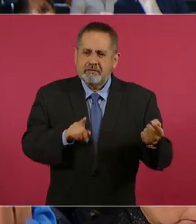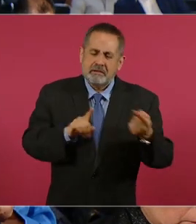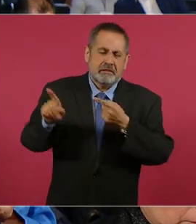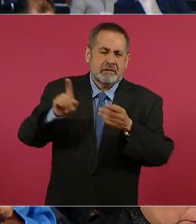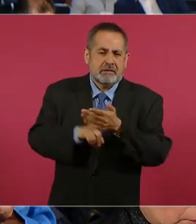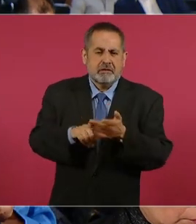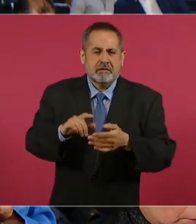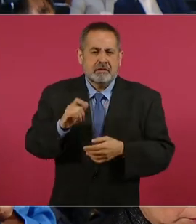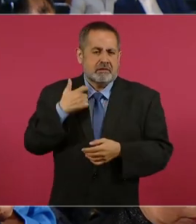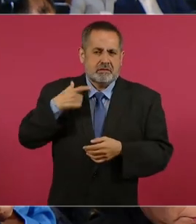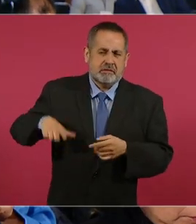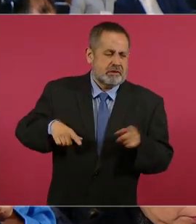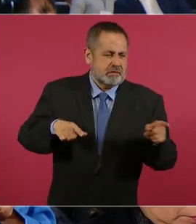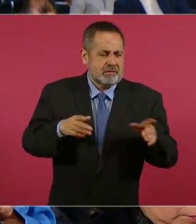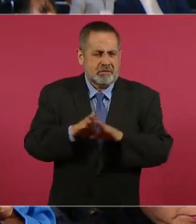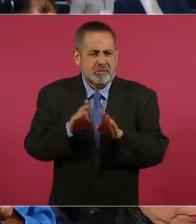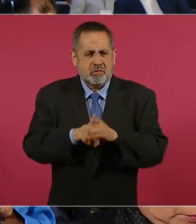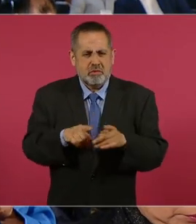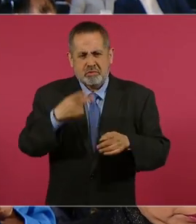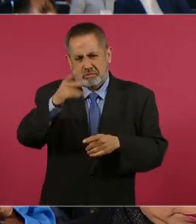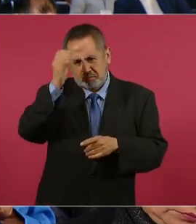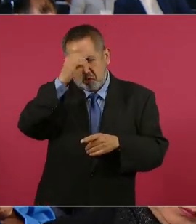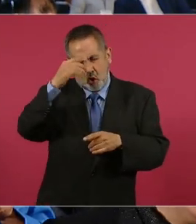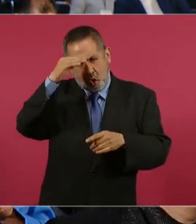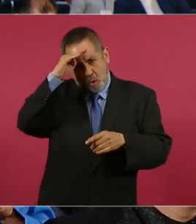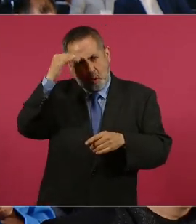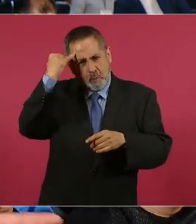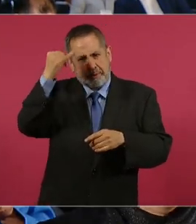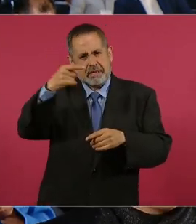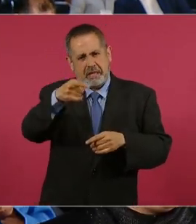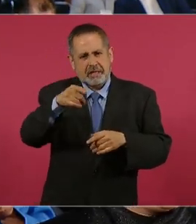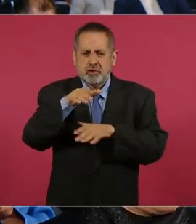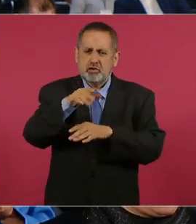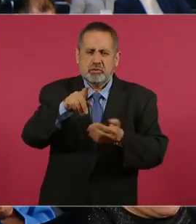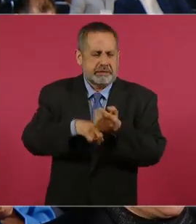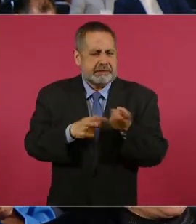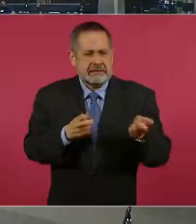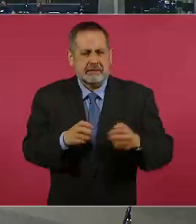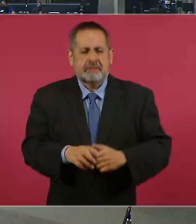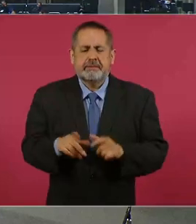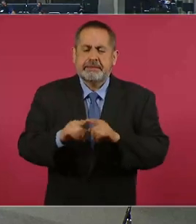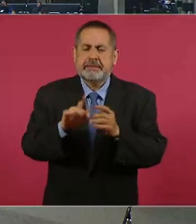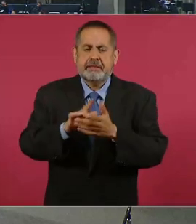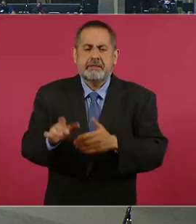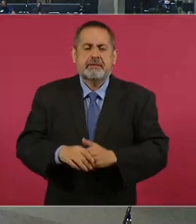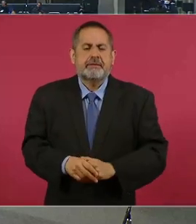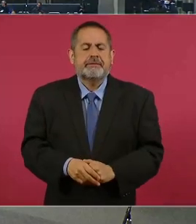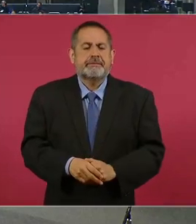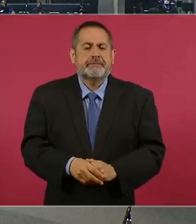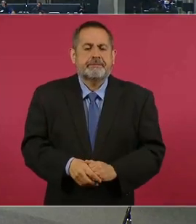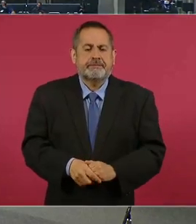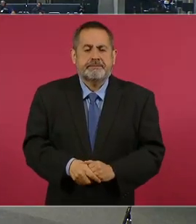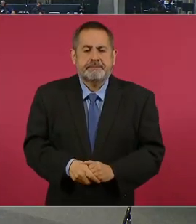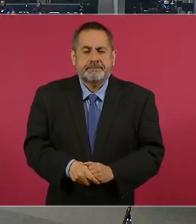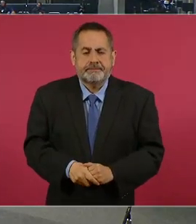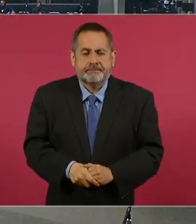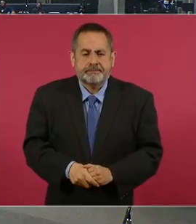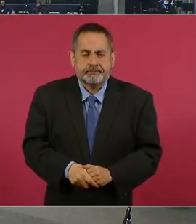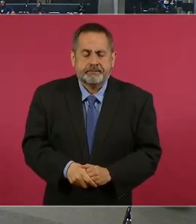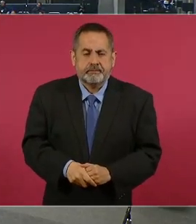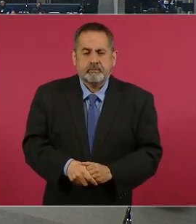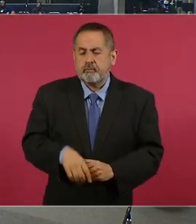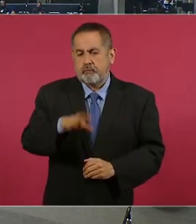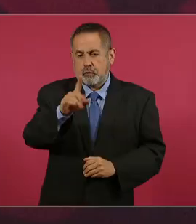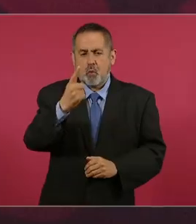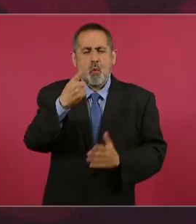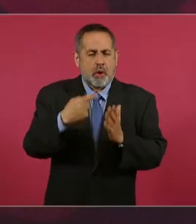hacia el exgobernador y si su punto de vista hacia este tipo de cuestiones. Gracias. Mire, una vez expresé lo